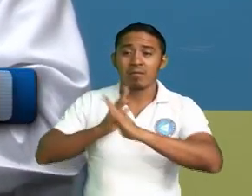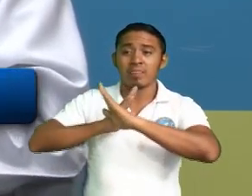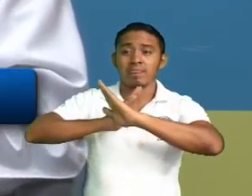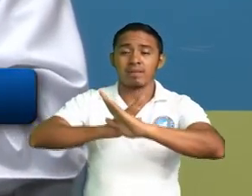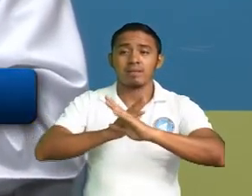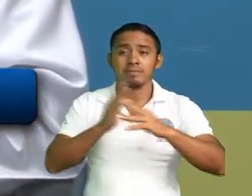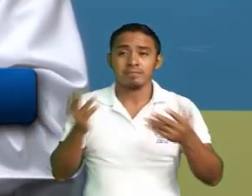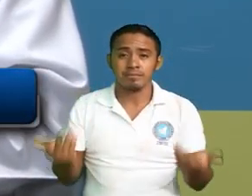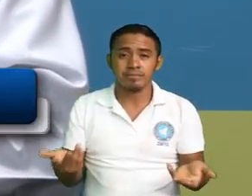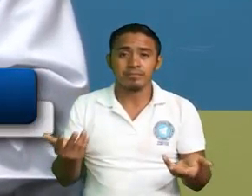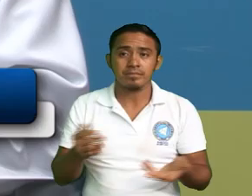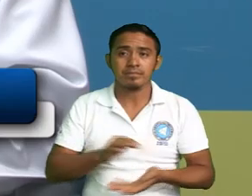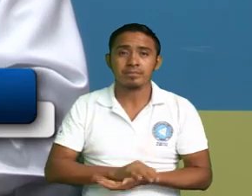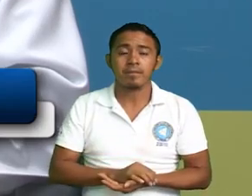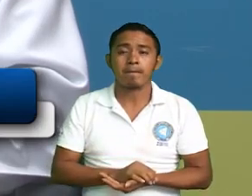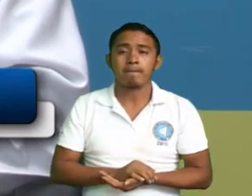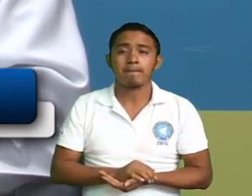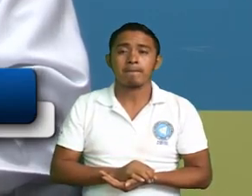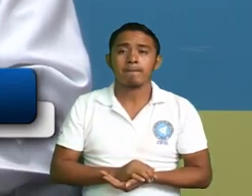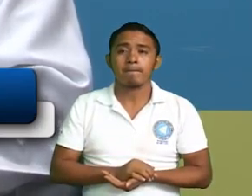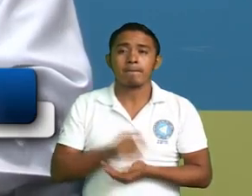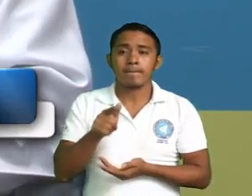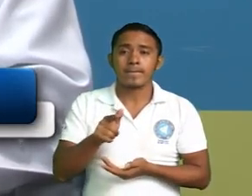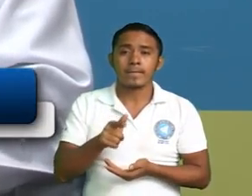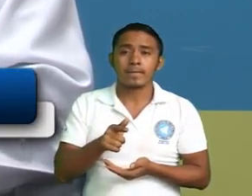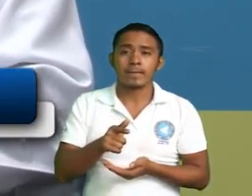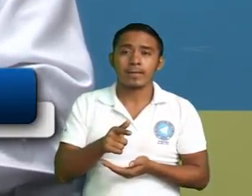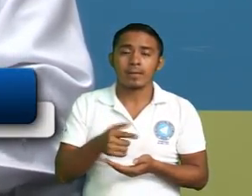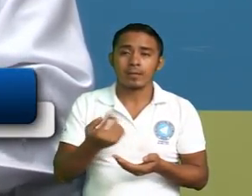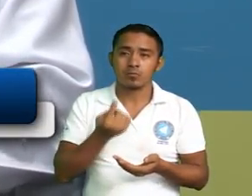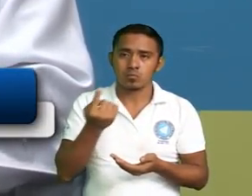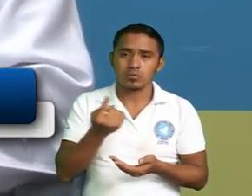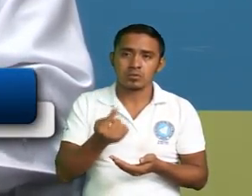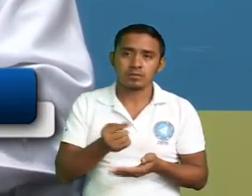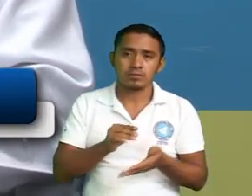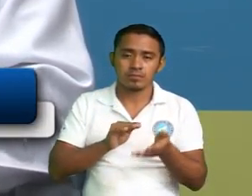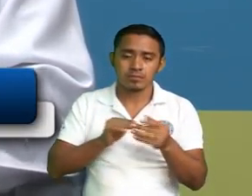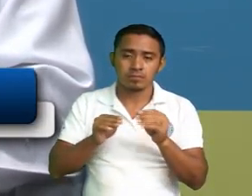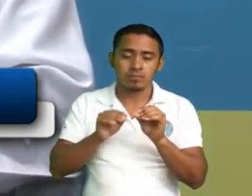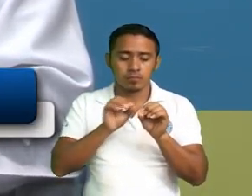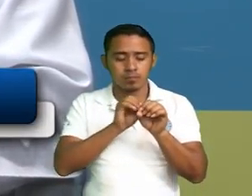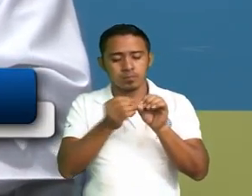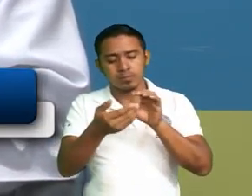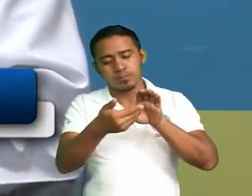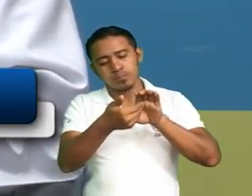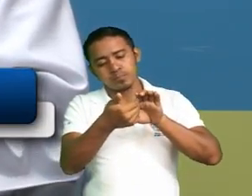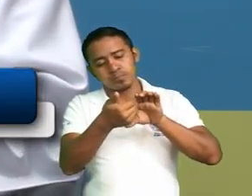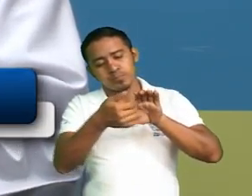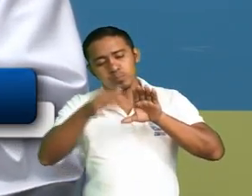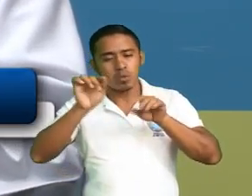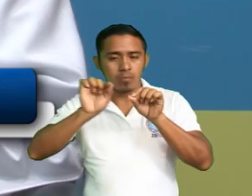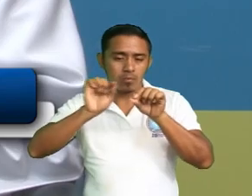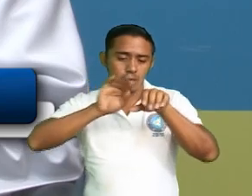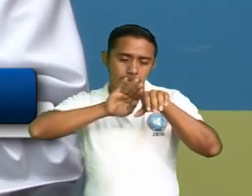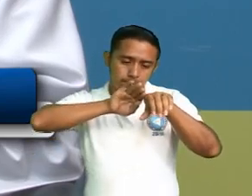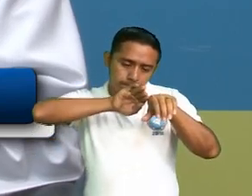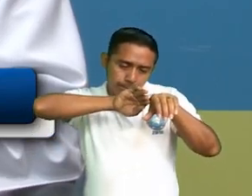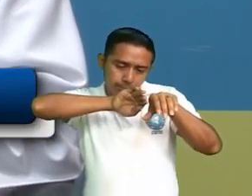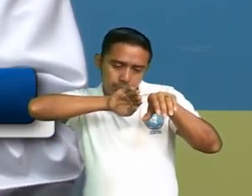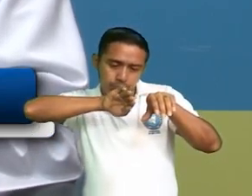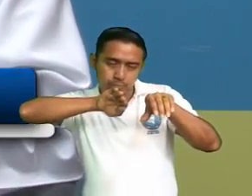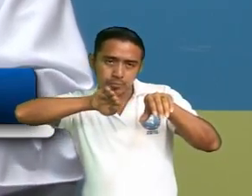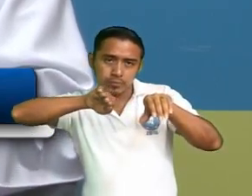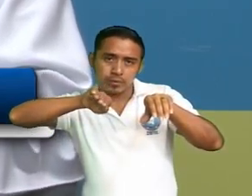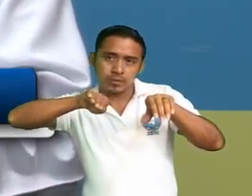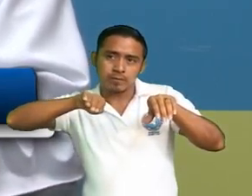esta cera, ¿verdad?, es empujada hacia el interior del conducto auditivo externo.